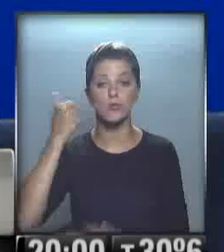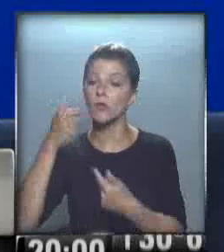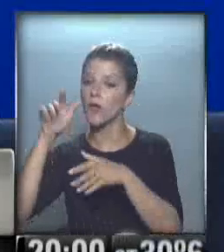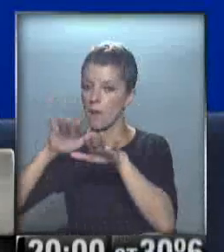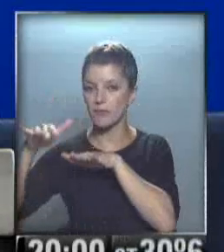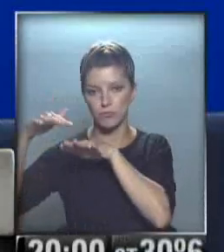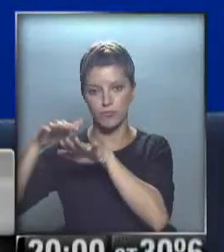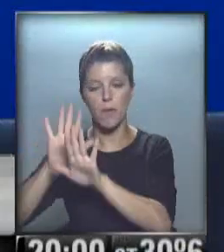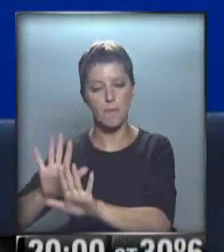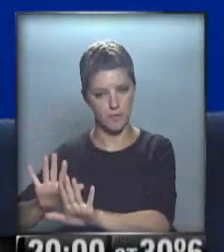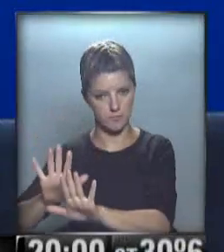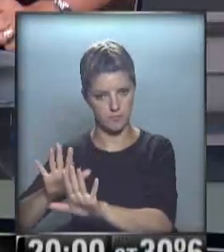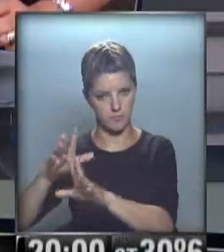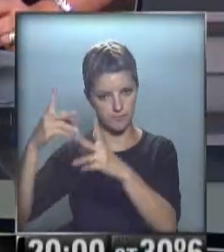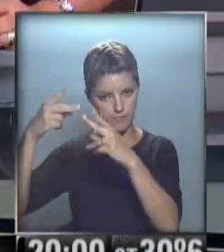decidieron tomarse una pausa.